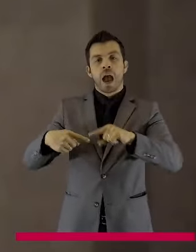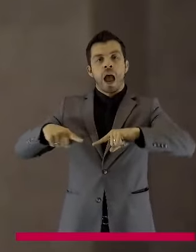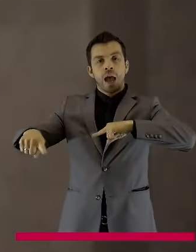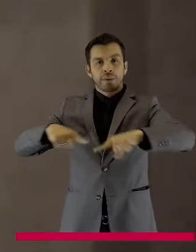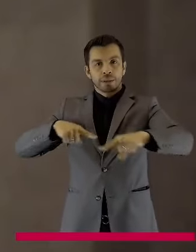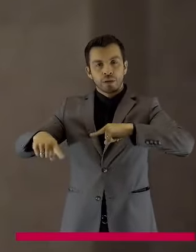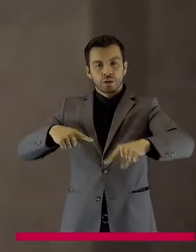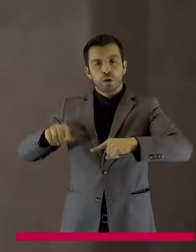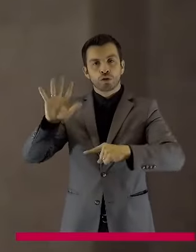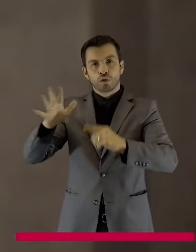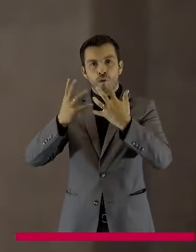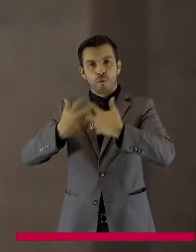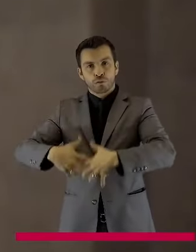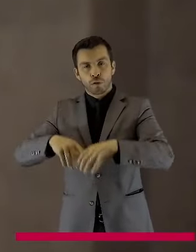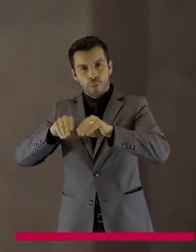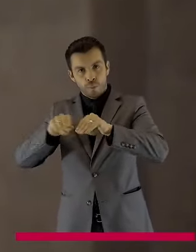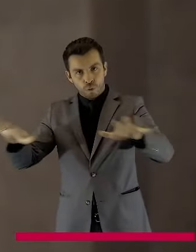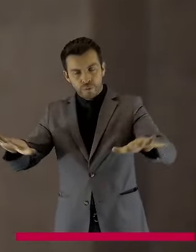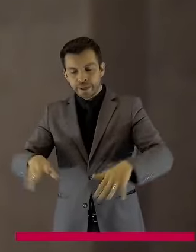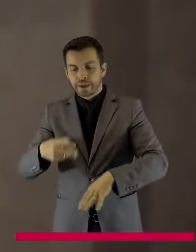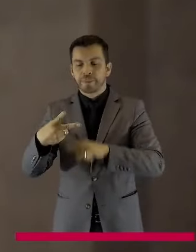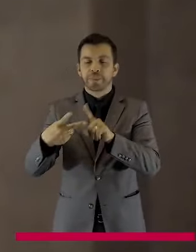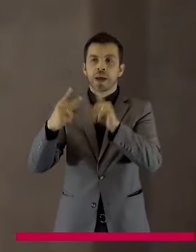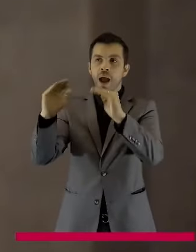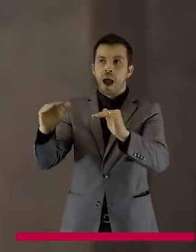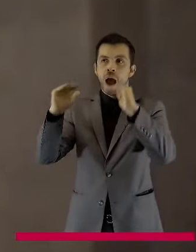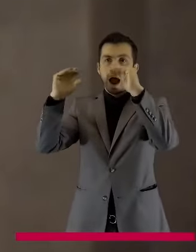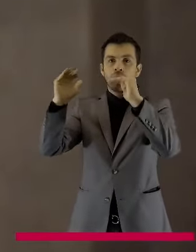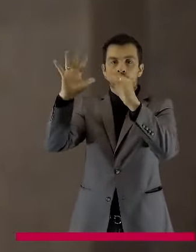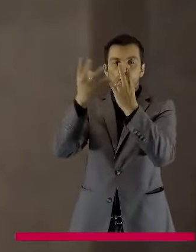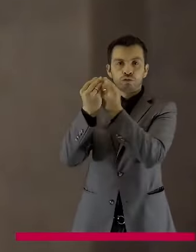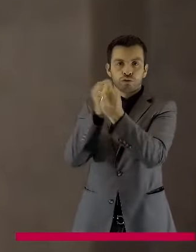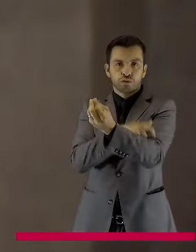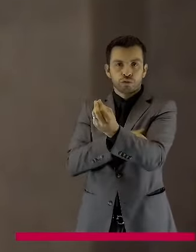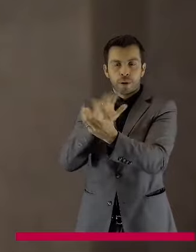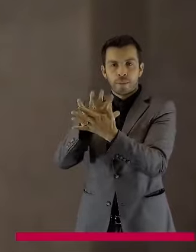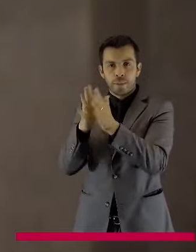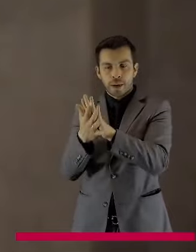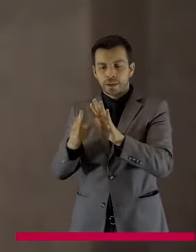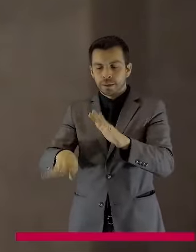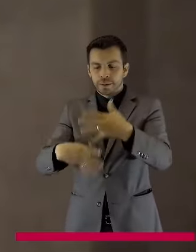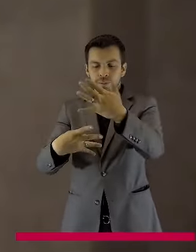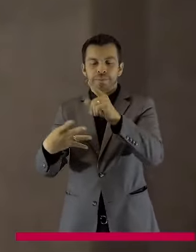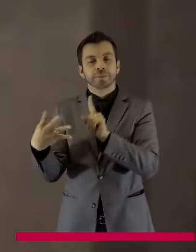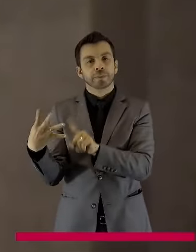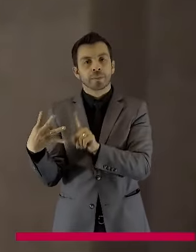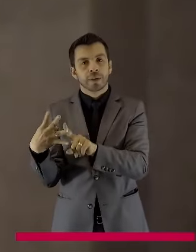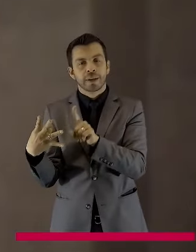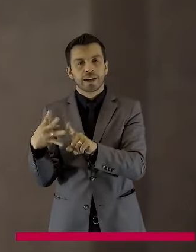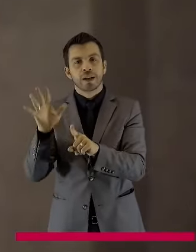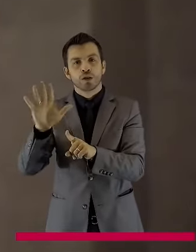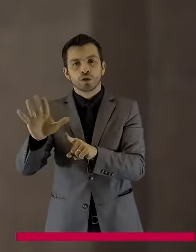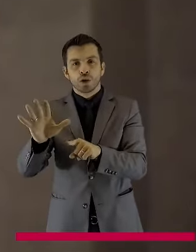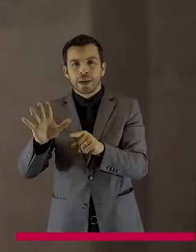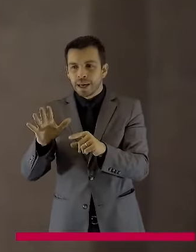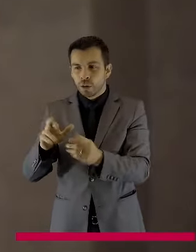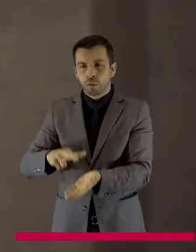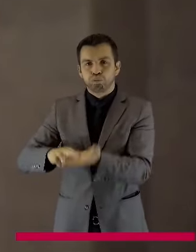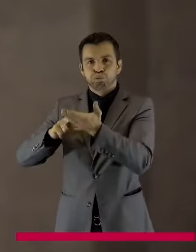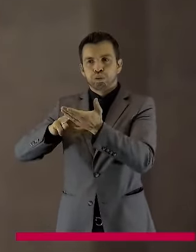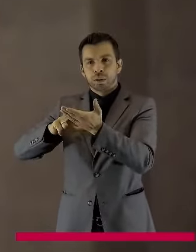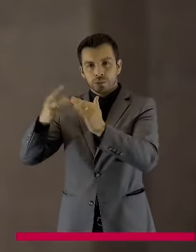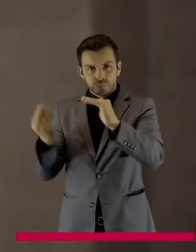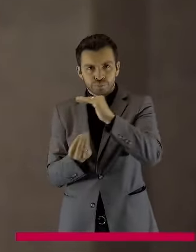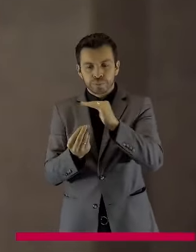Función Pública, la Oficina del Alto Comisionado para la Paz, la Agencia para la Reincorporación, la